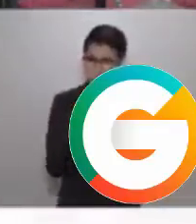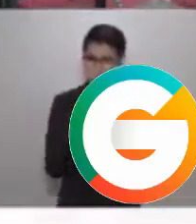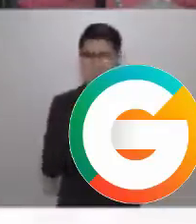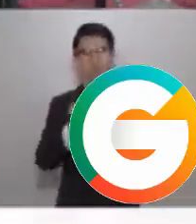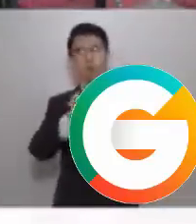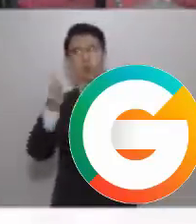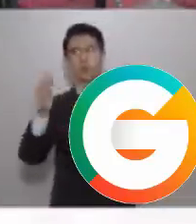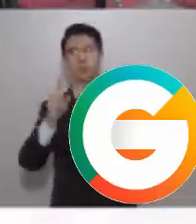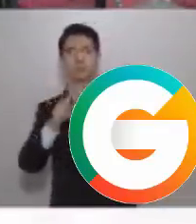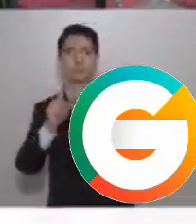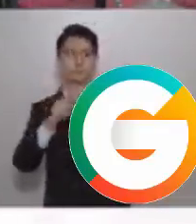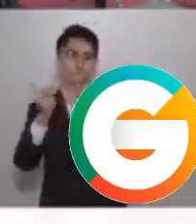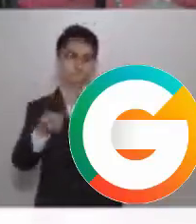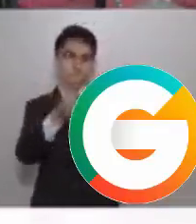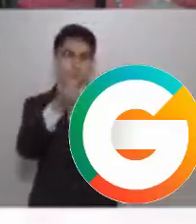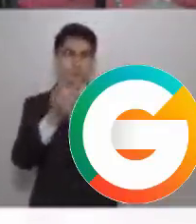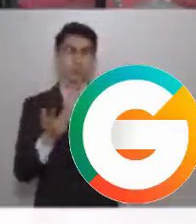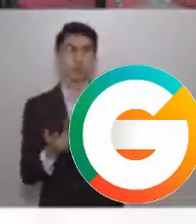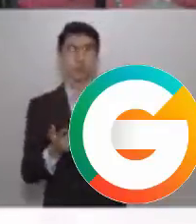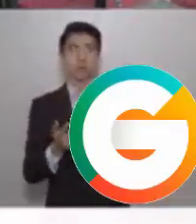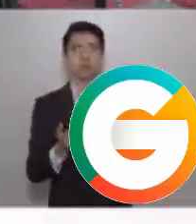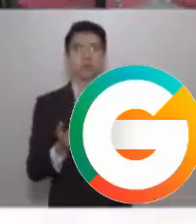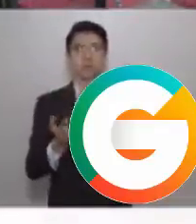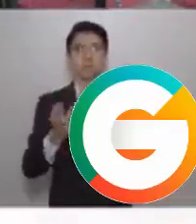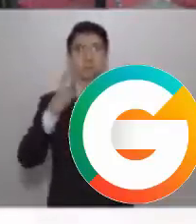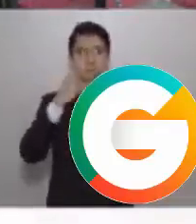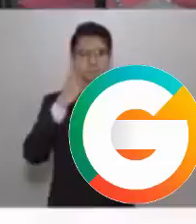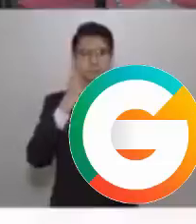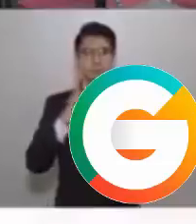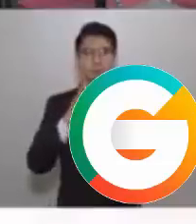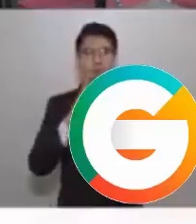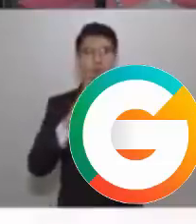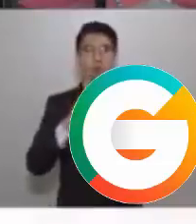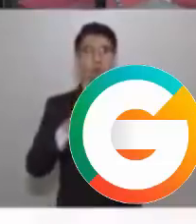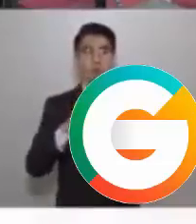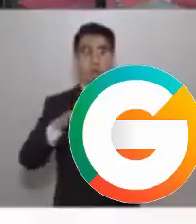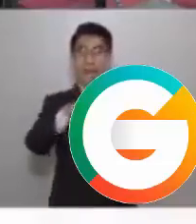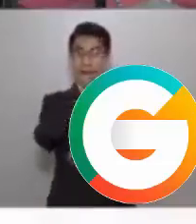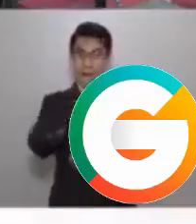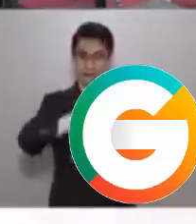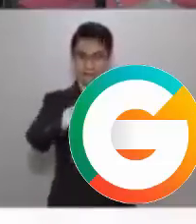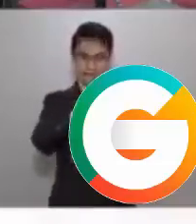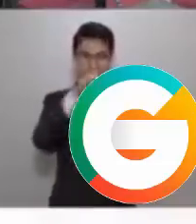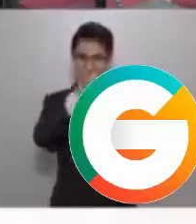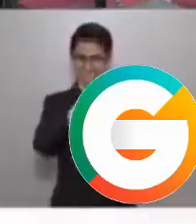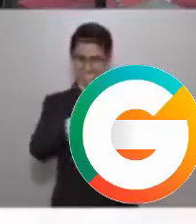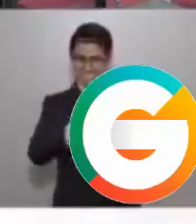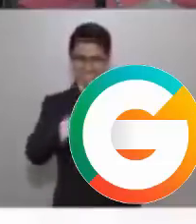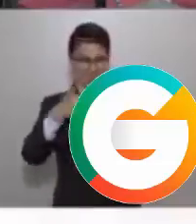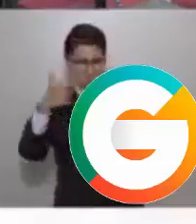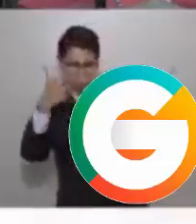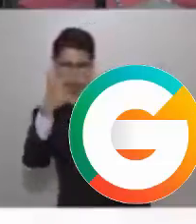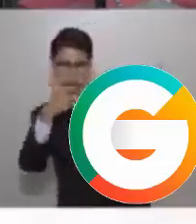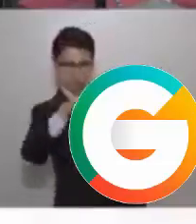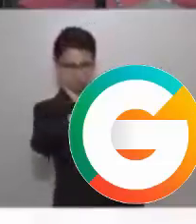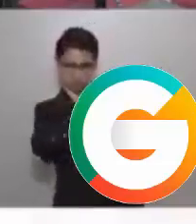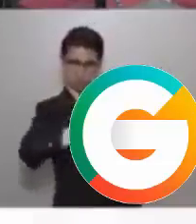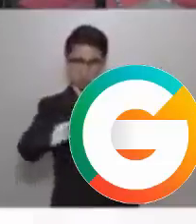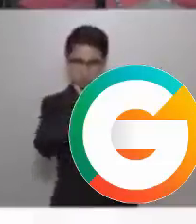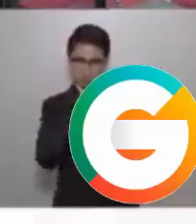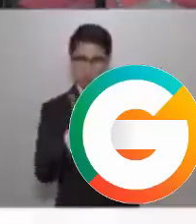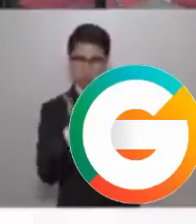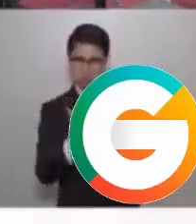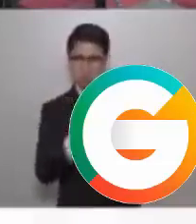de enfrentamiento. Pobladores de allá nos comenta que previo y después a esta matanza hubo algunas